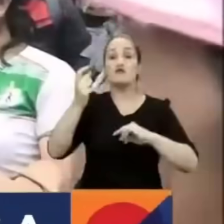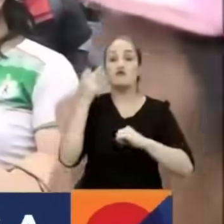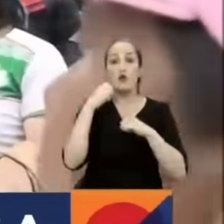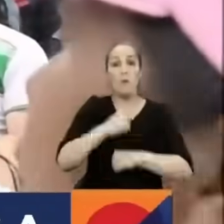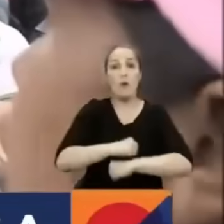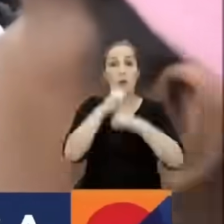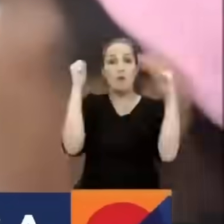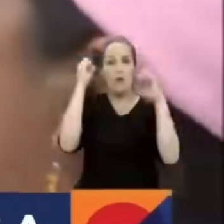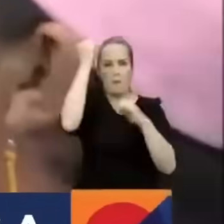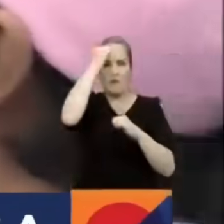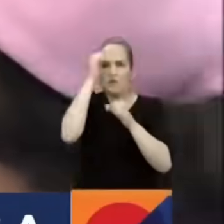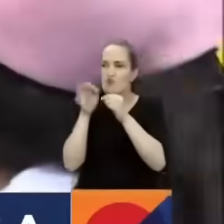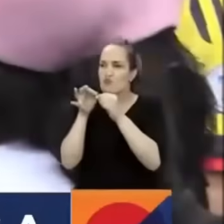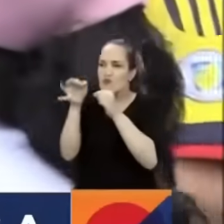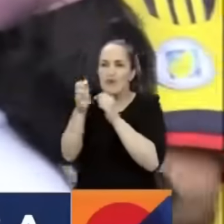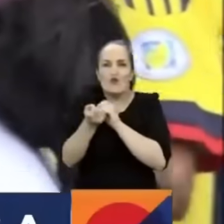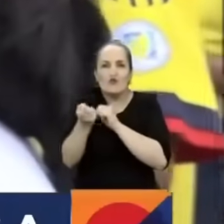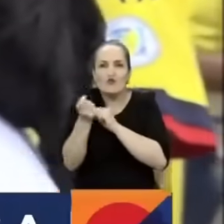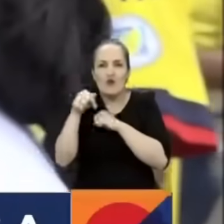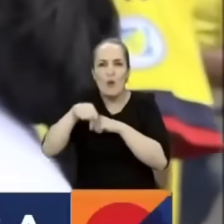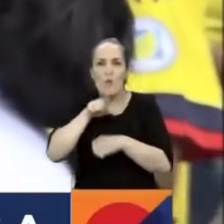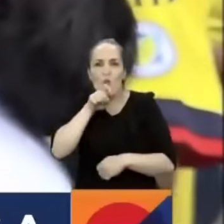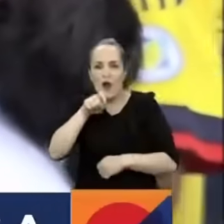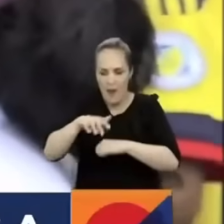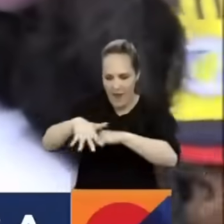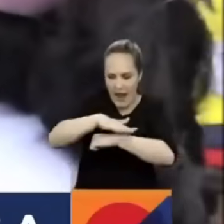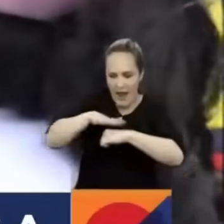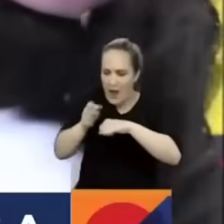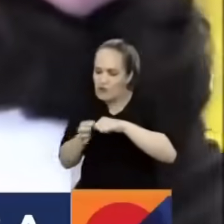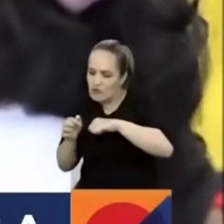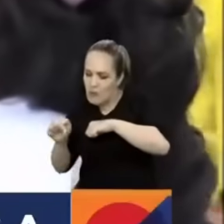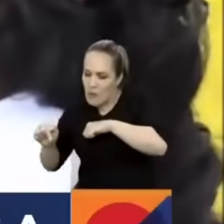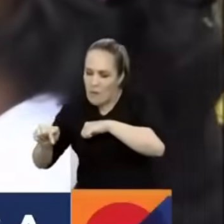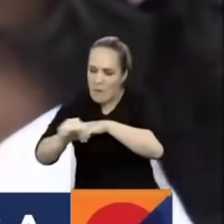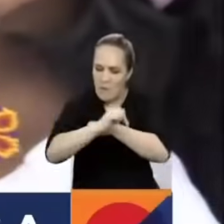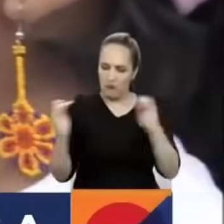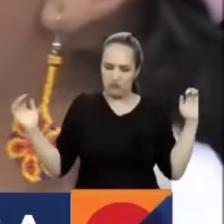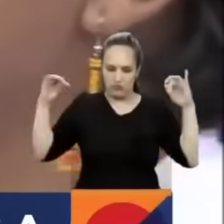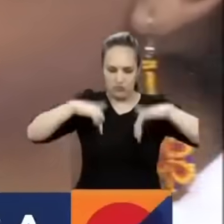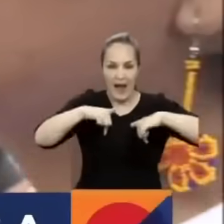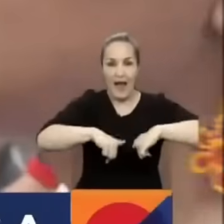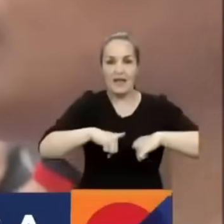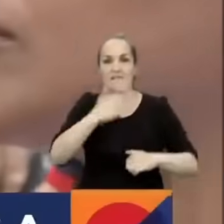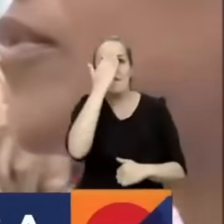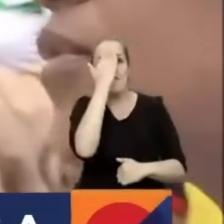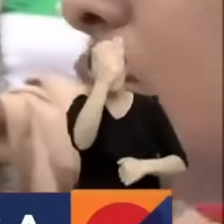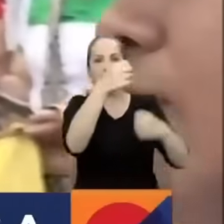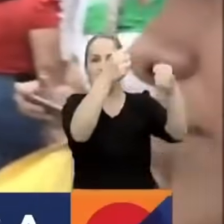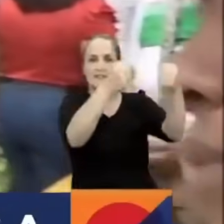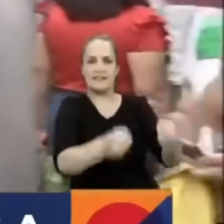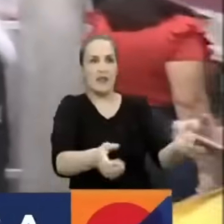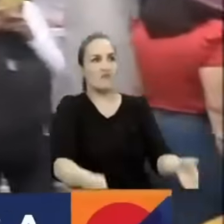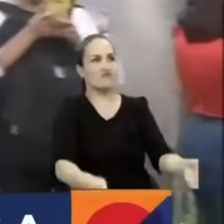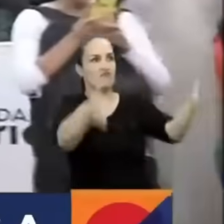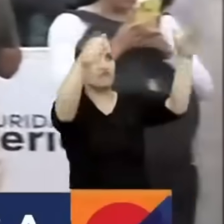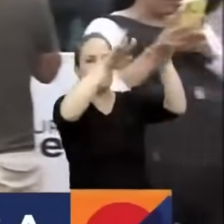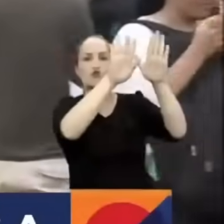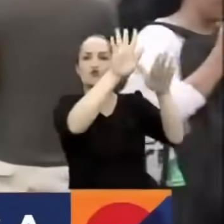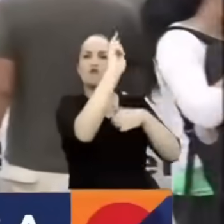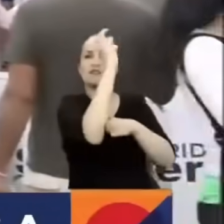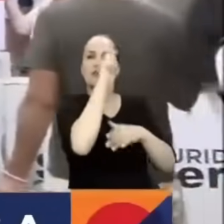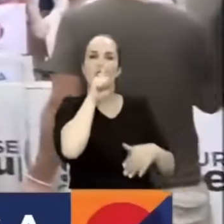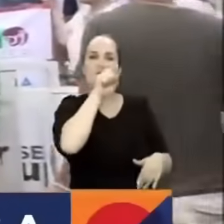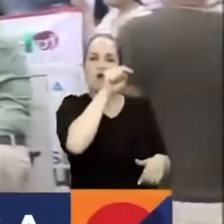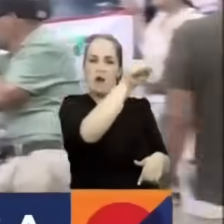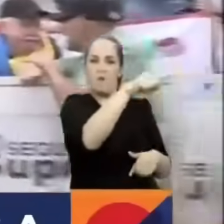de municipios también aquí del área metropolitana de Bucaramanga ya llegaron hasta acá, al búnker de la Fiscalía en Bucaramanga, para también